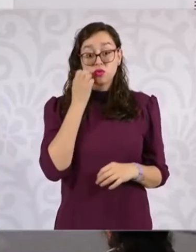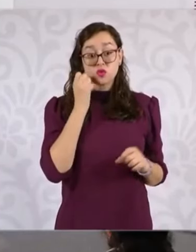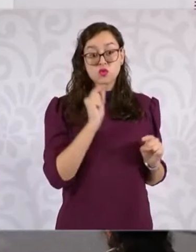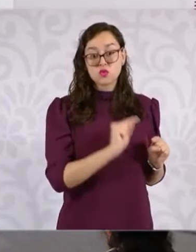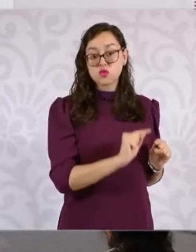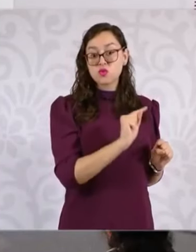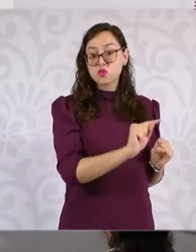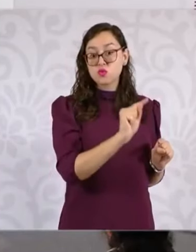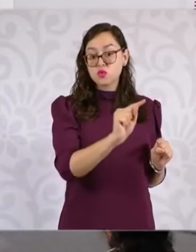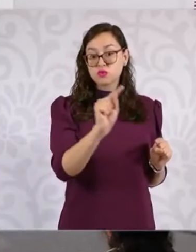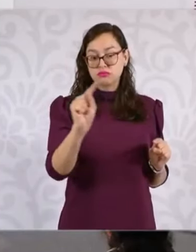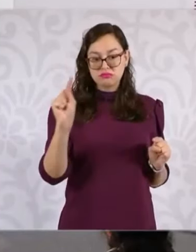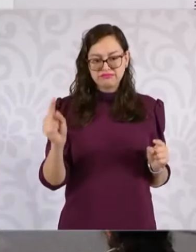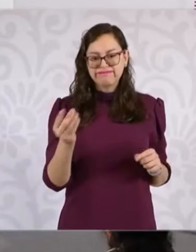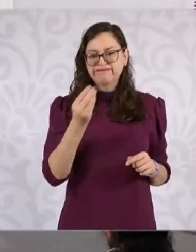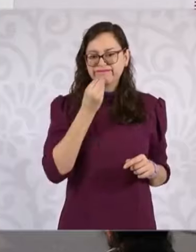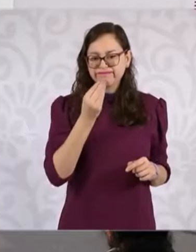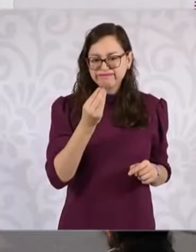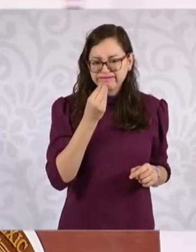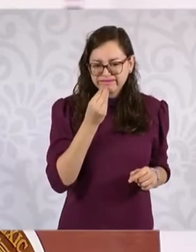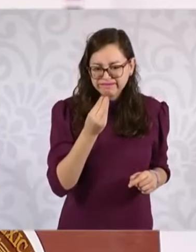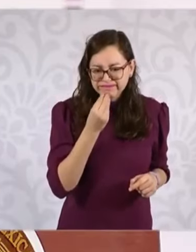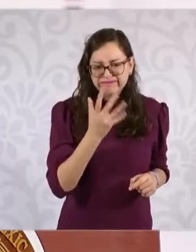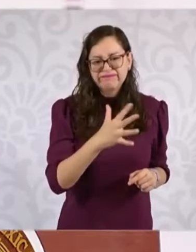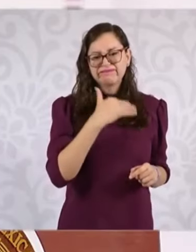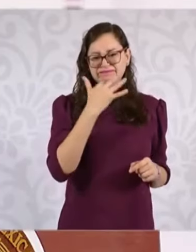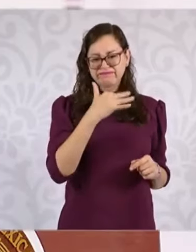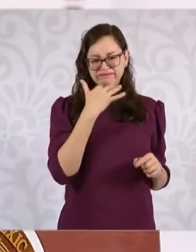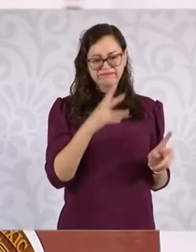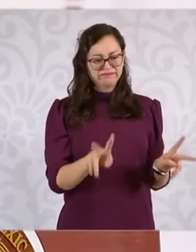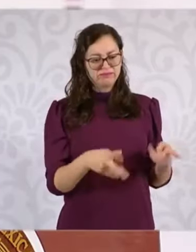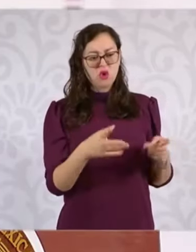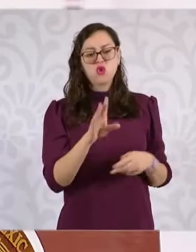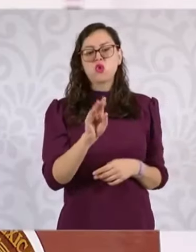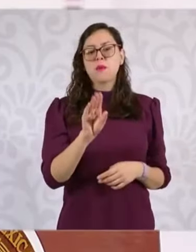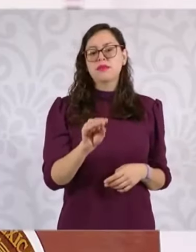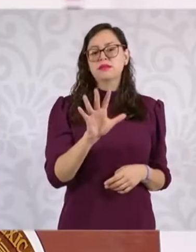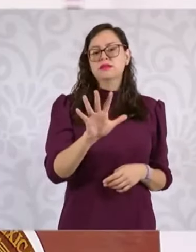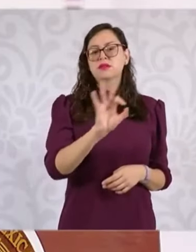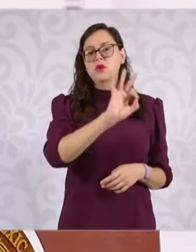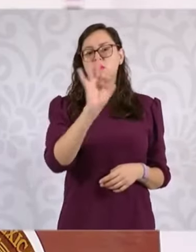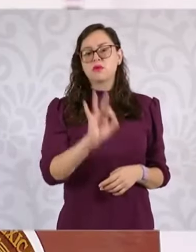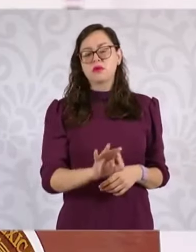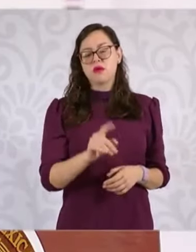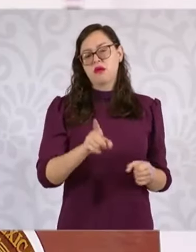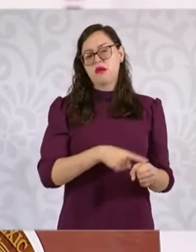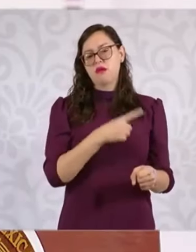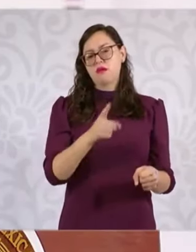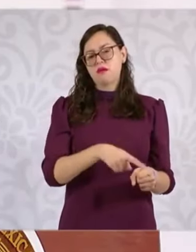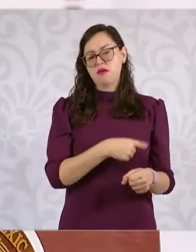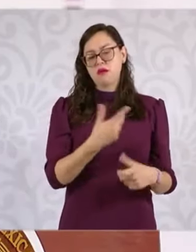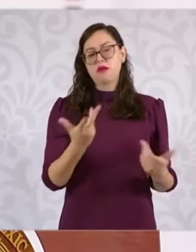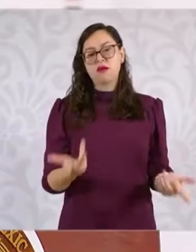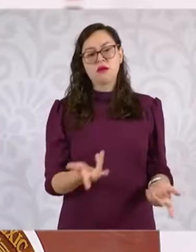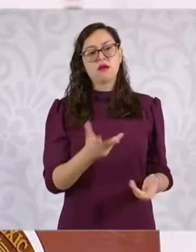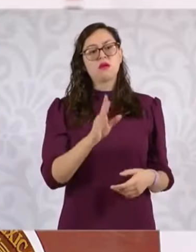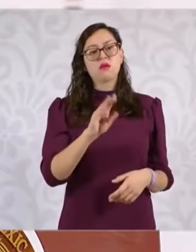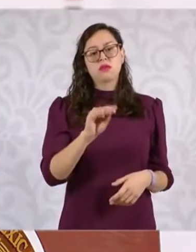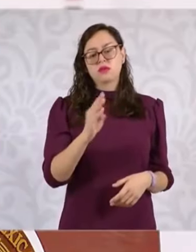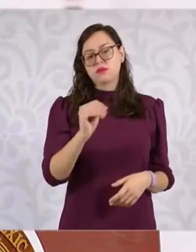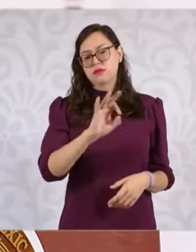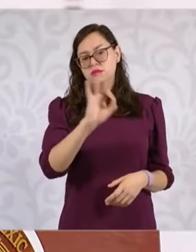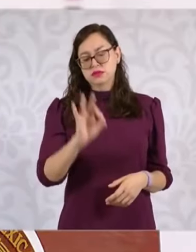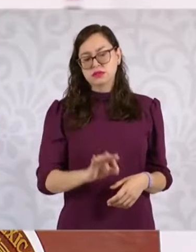todavía se vende comida chatarra, en el 95 por ciento bebidas azucaradas, en el 79 por ciento refrescos